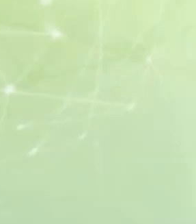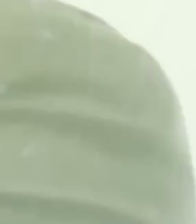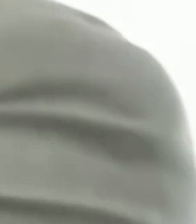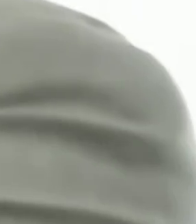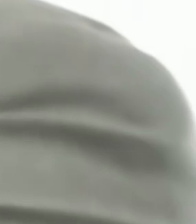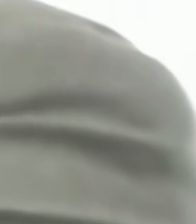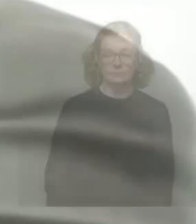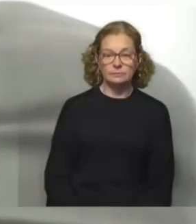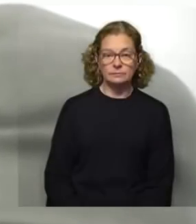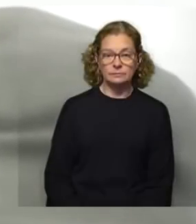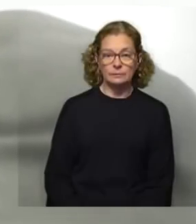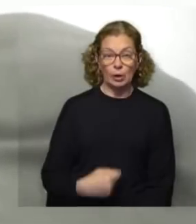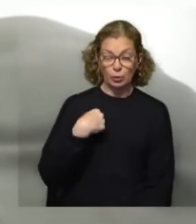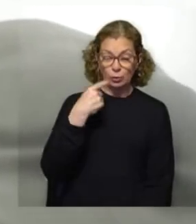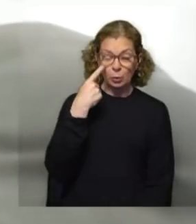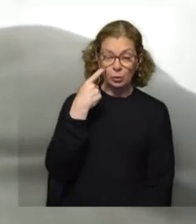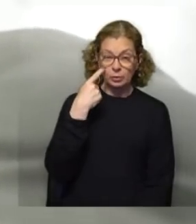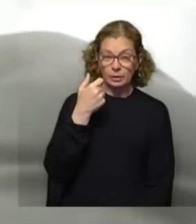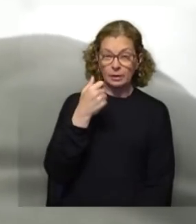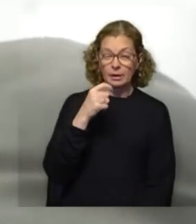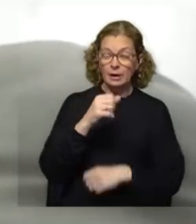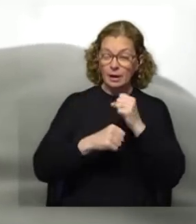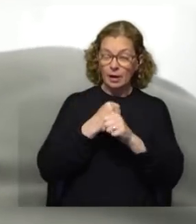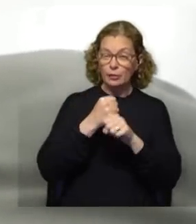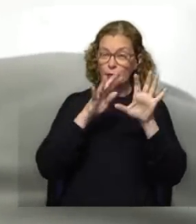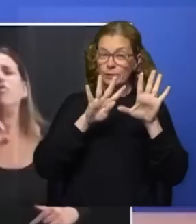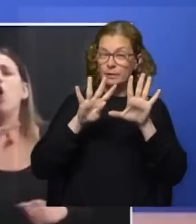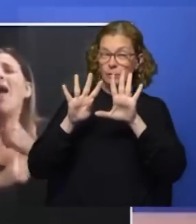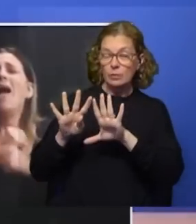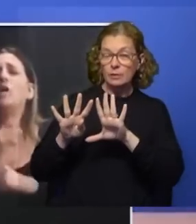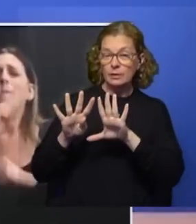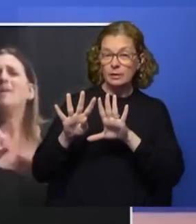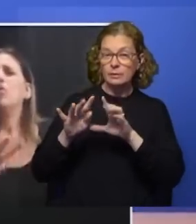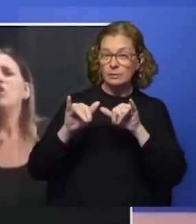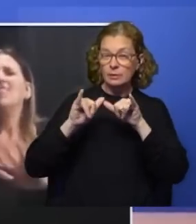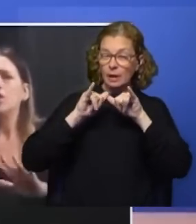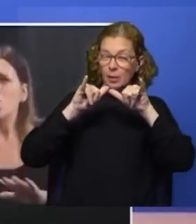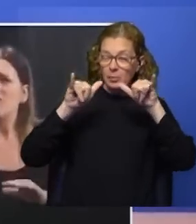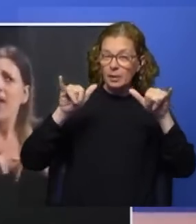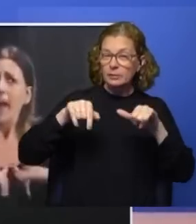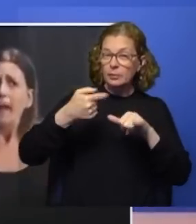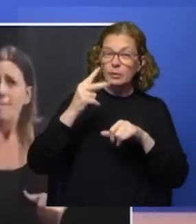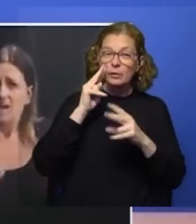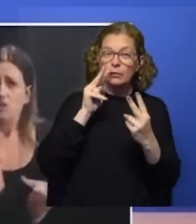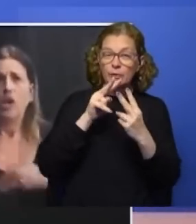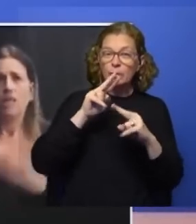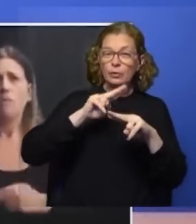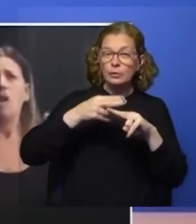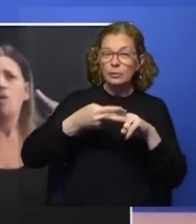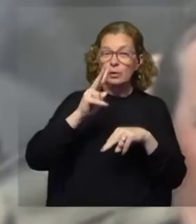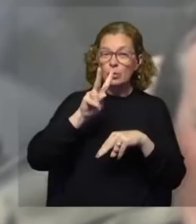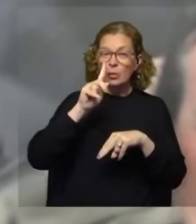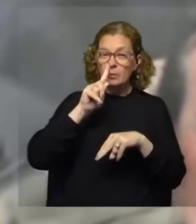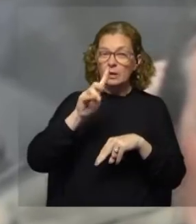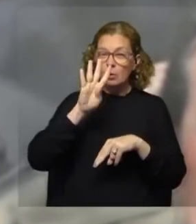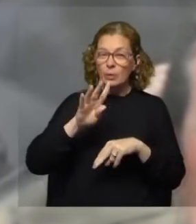Yo lo conocí Alejandro el año 99 en una campaña después lo vi de vuelta en el 2004